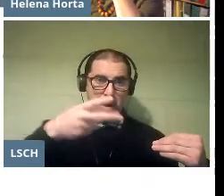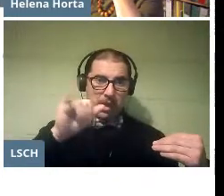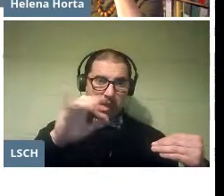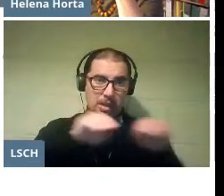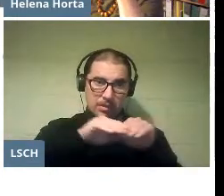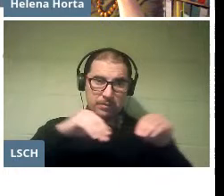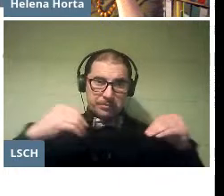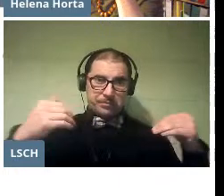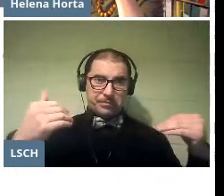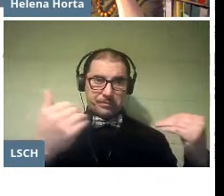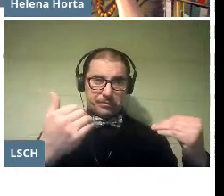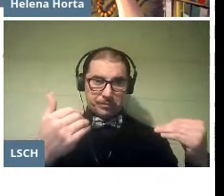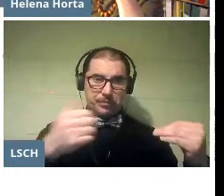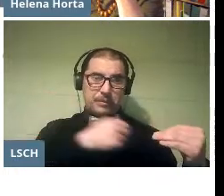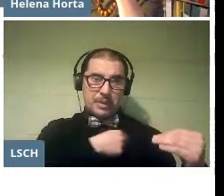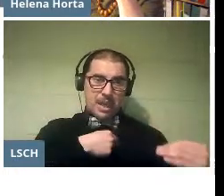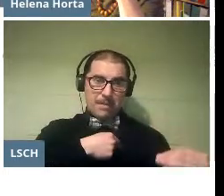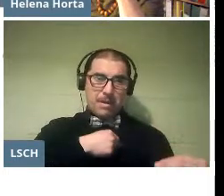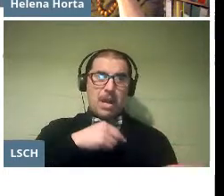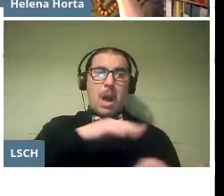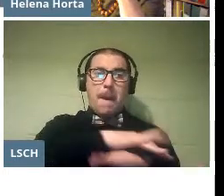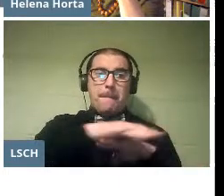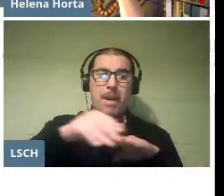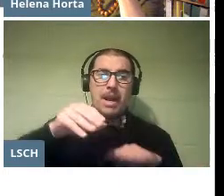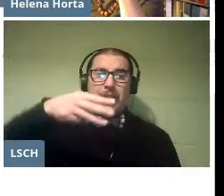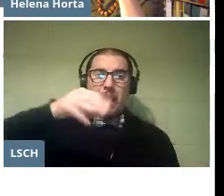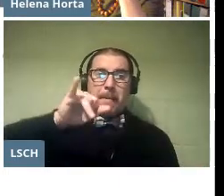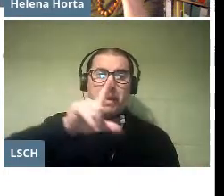es denominada Playa Miller.